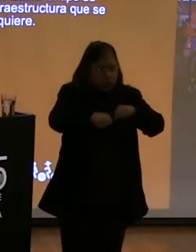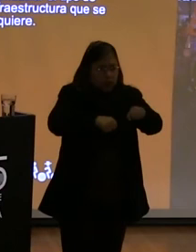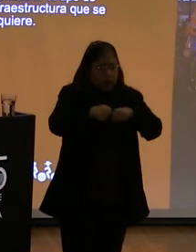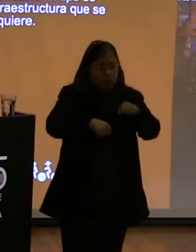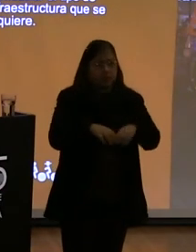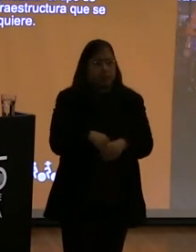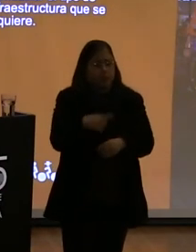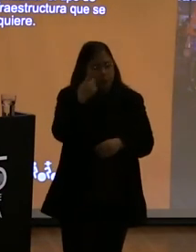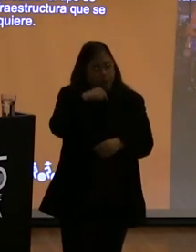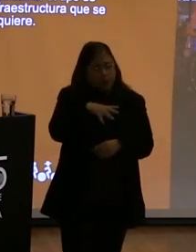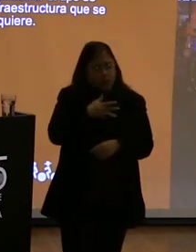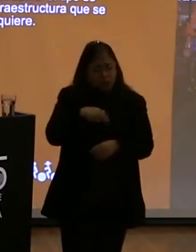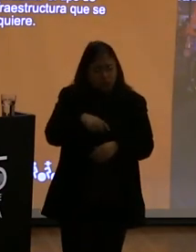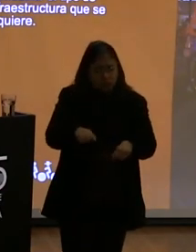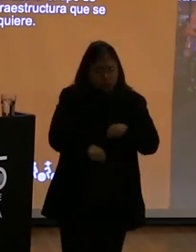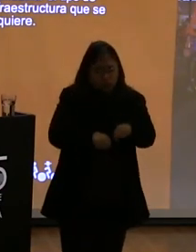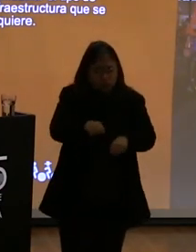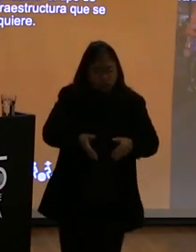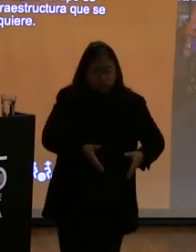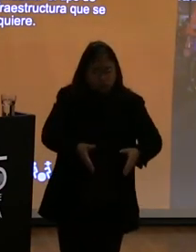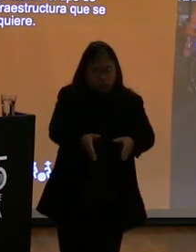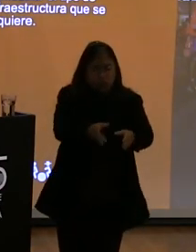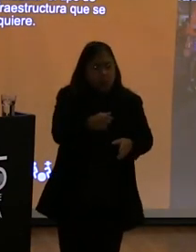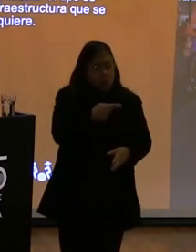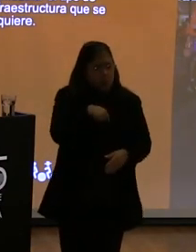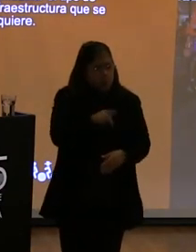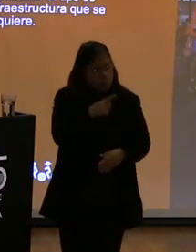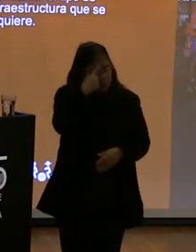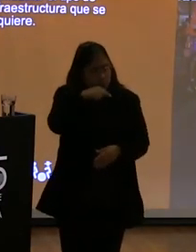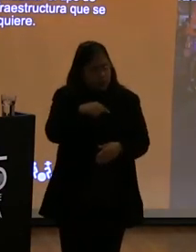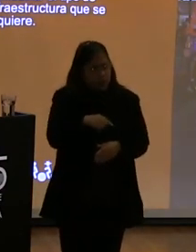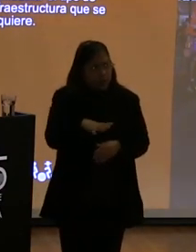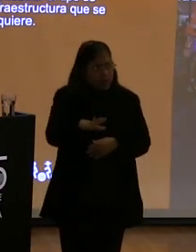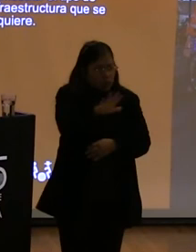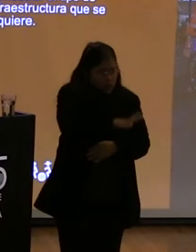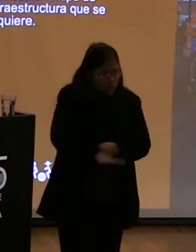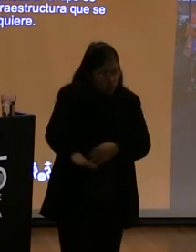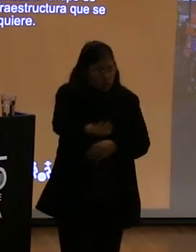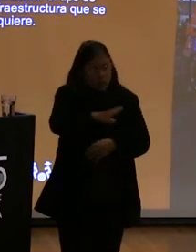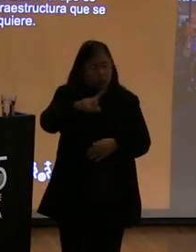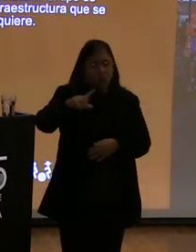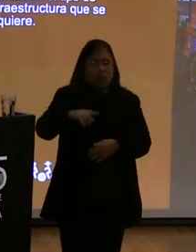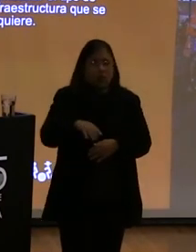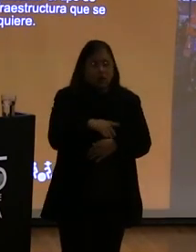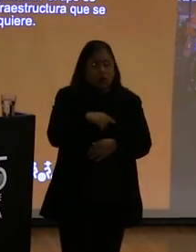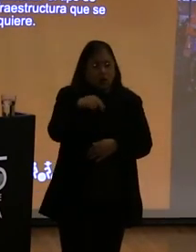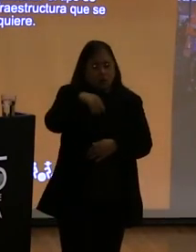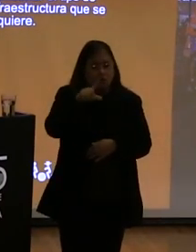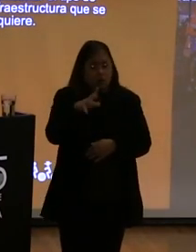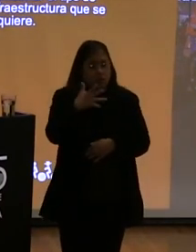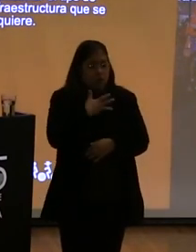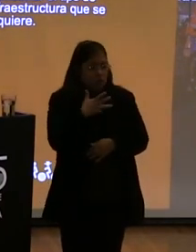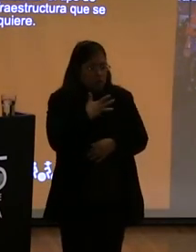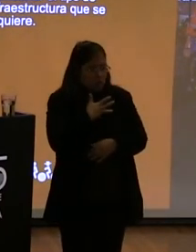ciudad turno que ese sería la apuesta de que los municipios y los gobiernos adopten ese manual porque actualmente construimos calles con el